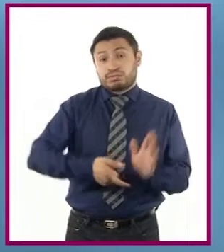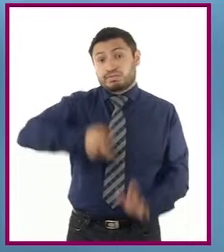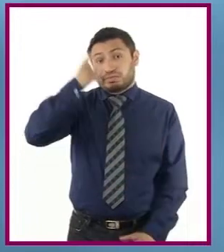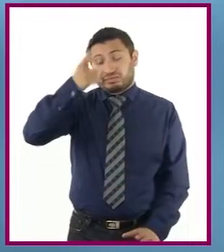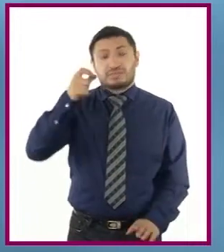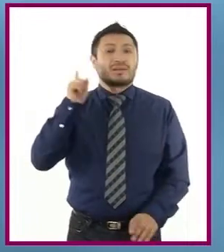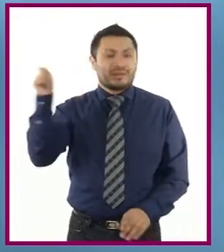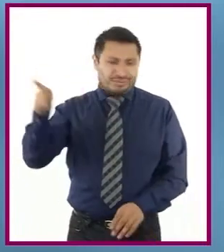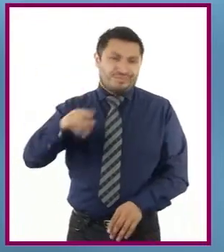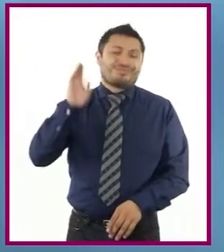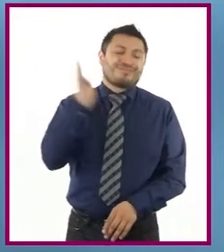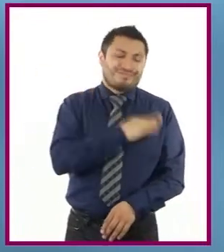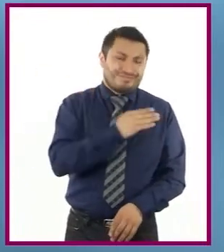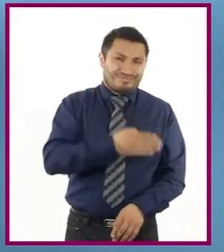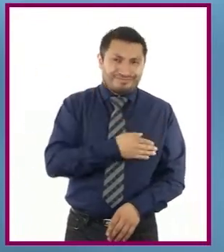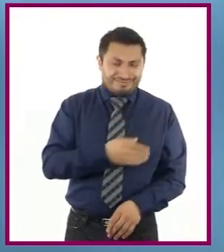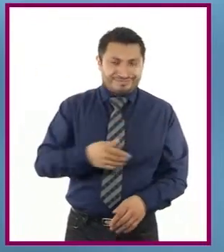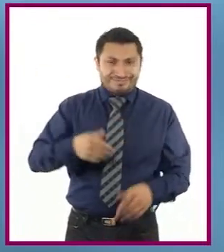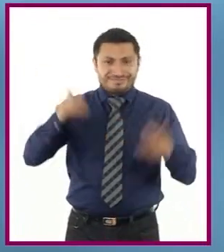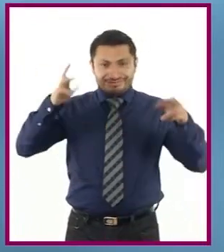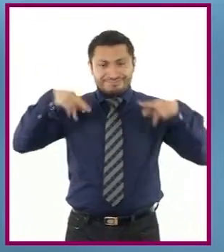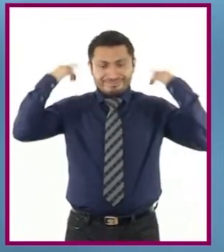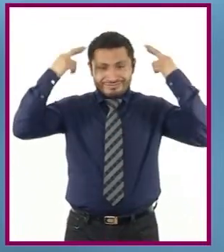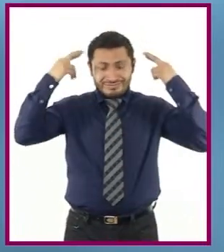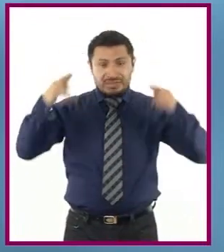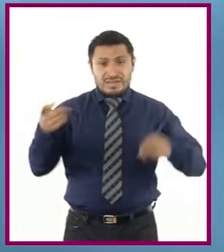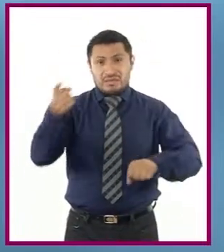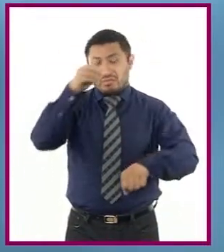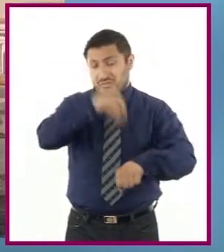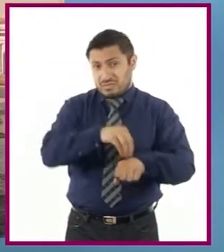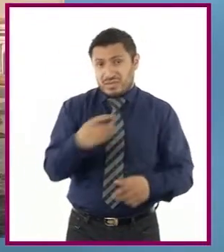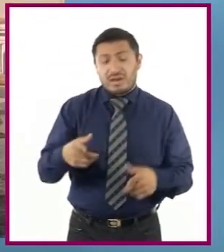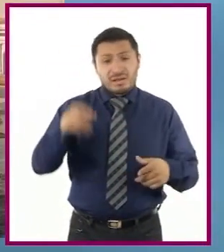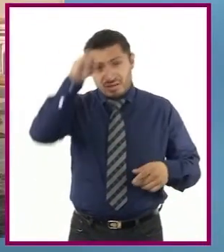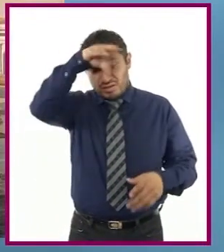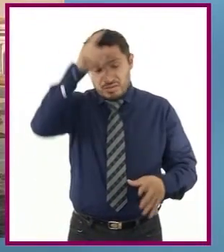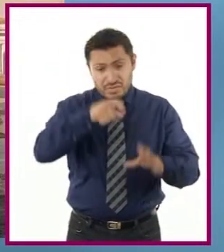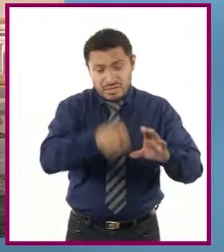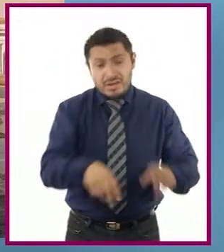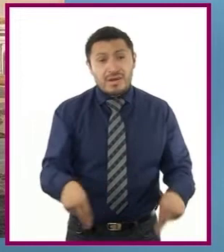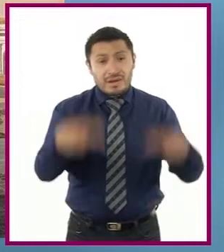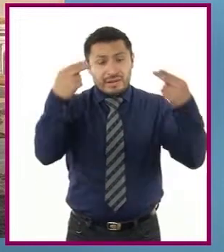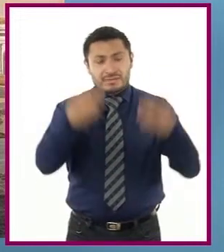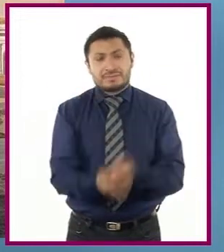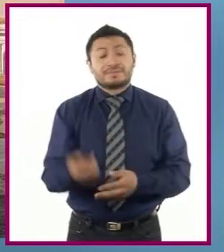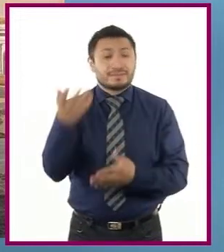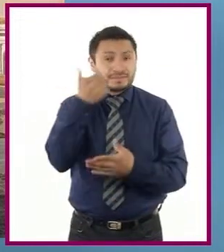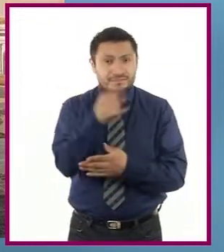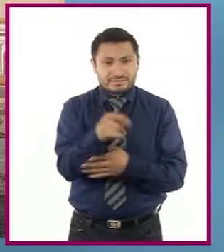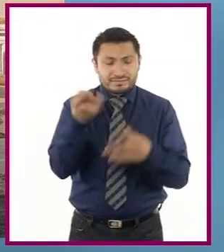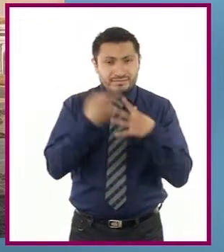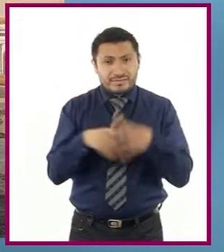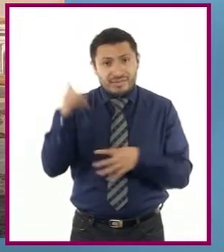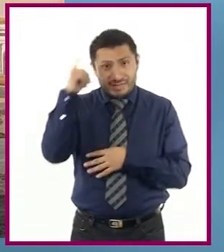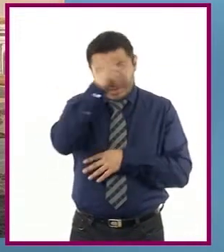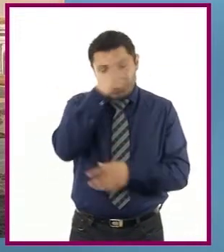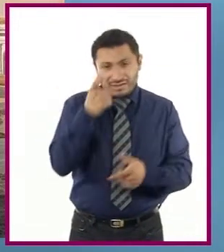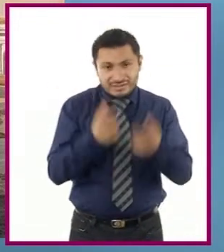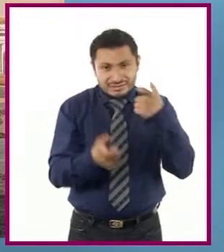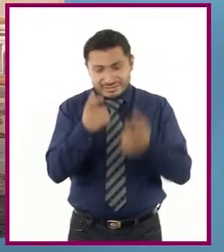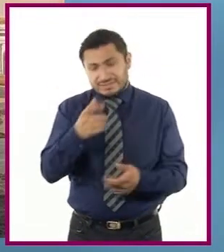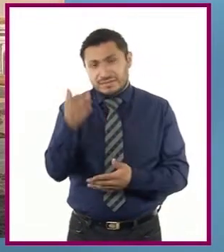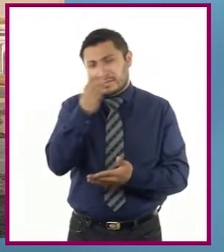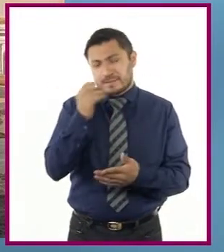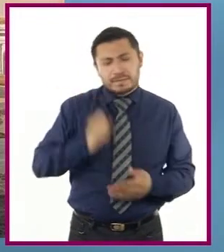corona española imponía a la minería y al comercio. Se entró así en una crisis económica a mediados del siglo